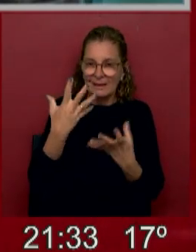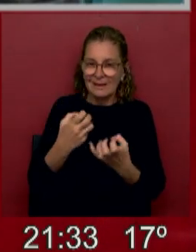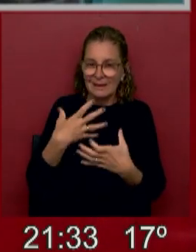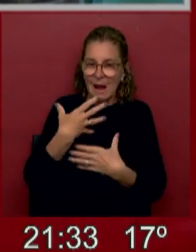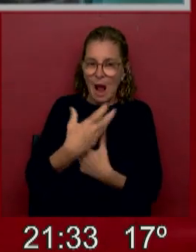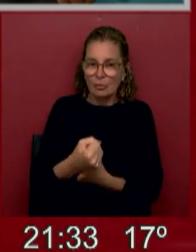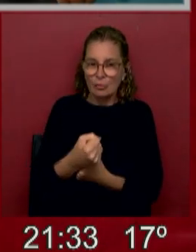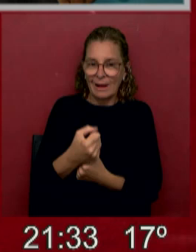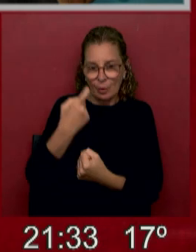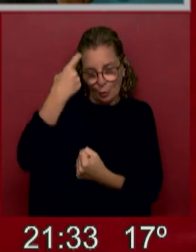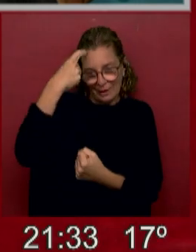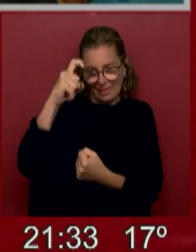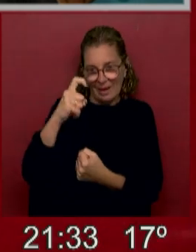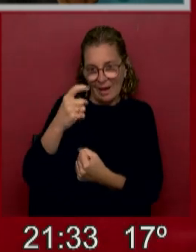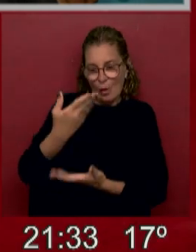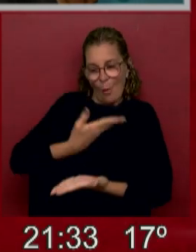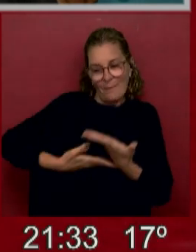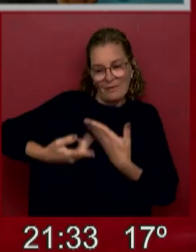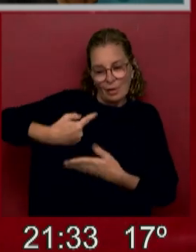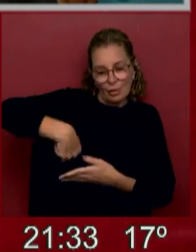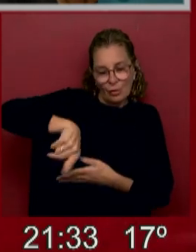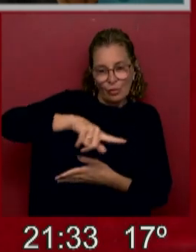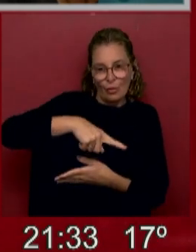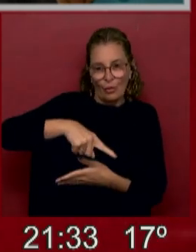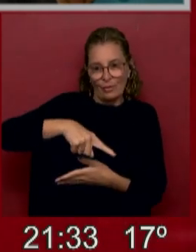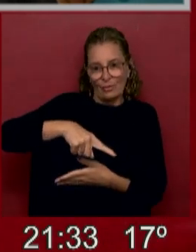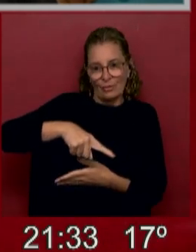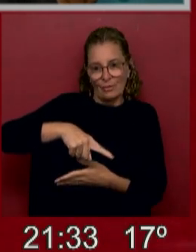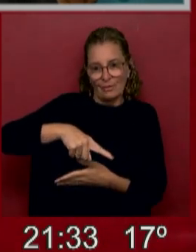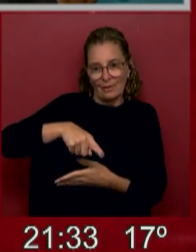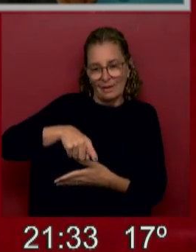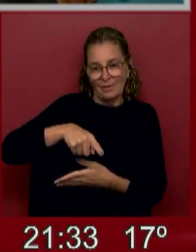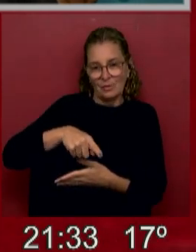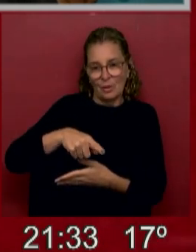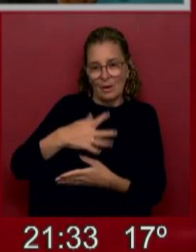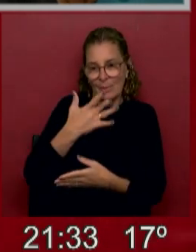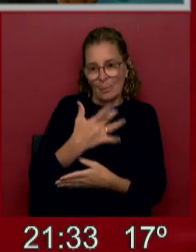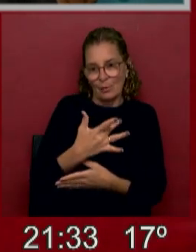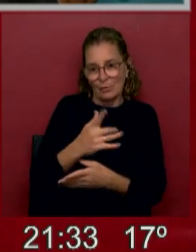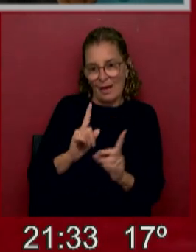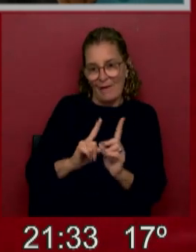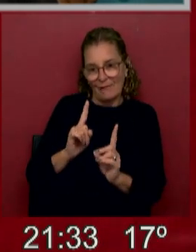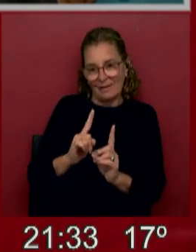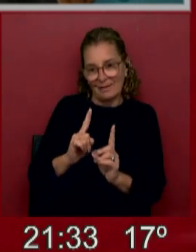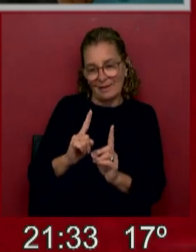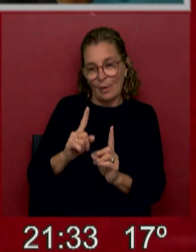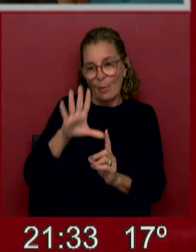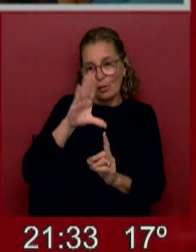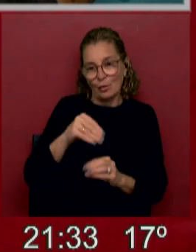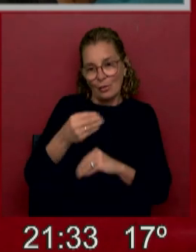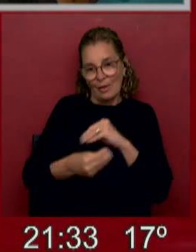mundo tiene ideas, y hacer convivir todo eso es a veces es hermoso y a veces como en toda